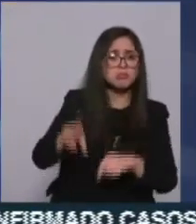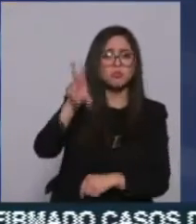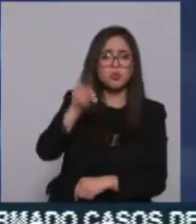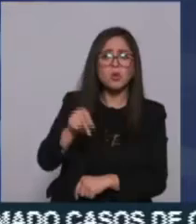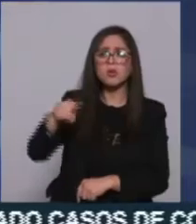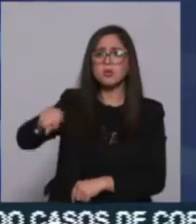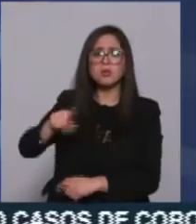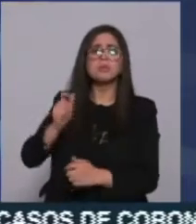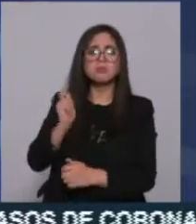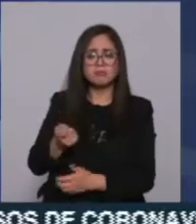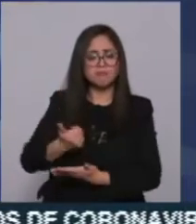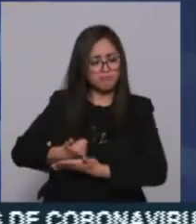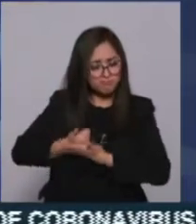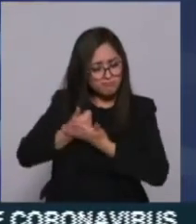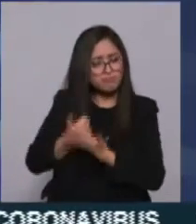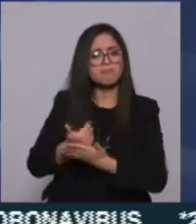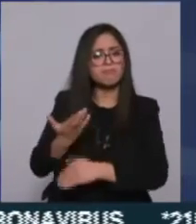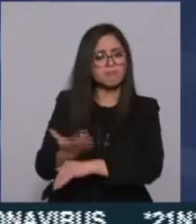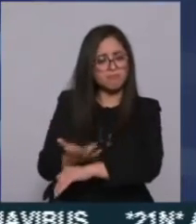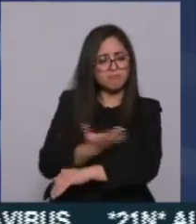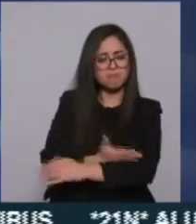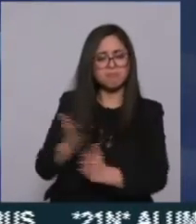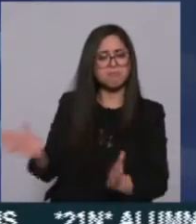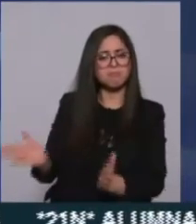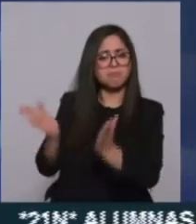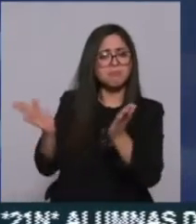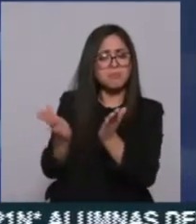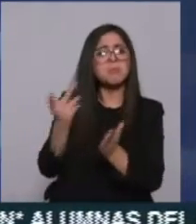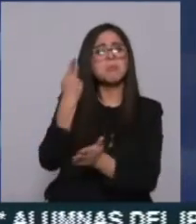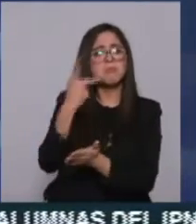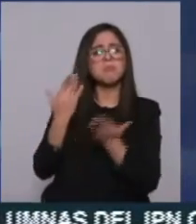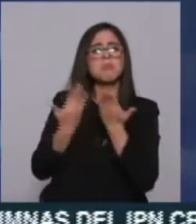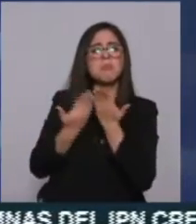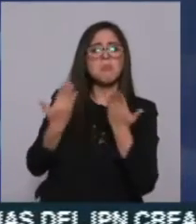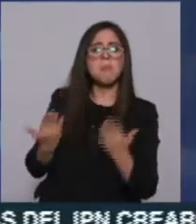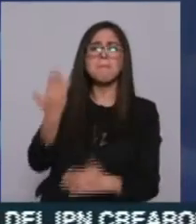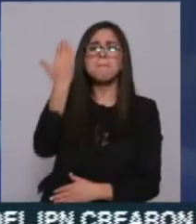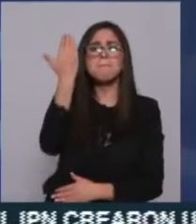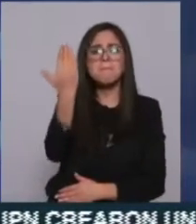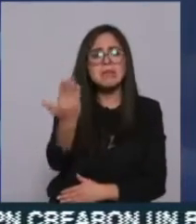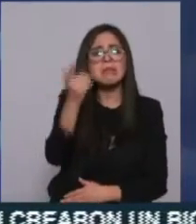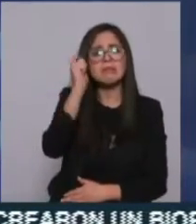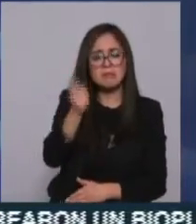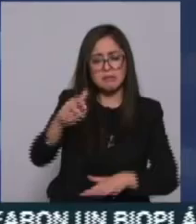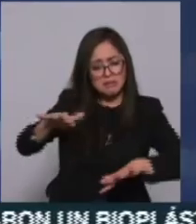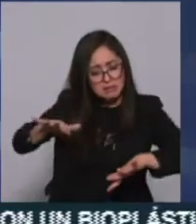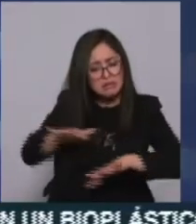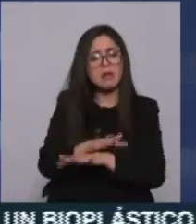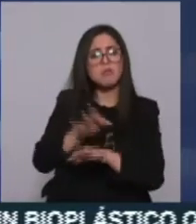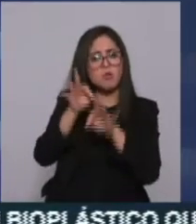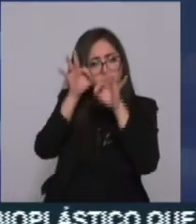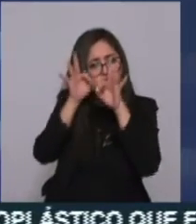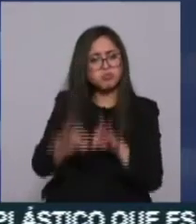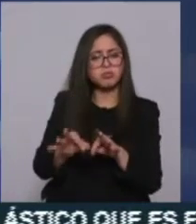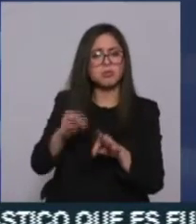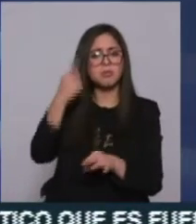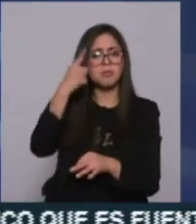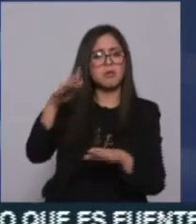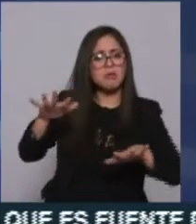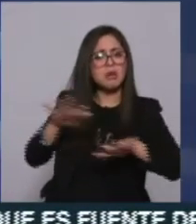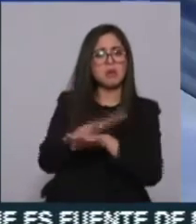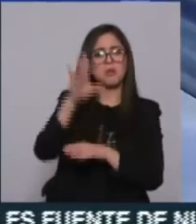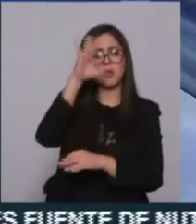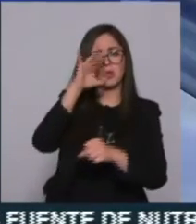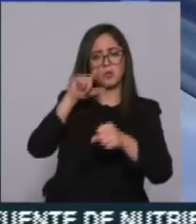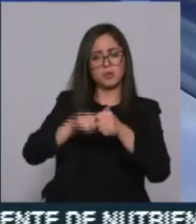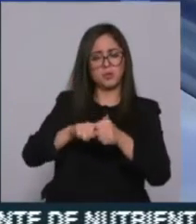y hubo digámoslo así, esta petición de un cambio de fondo, de un cambio cultural. Víctor, pues